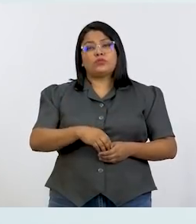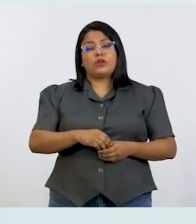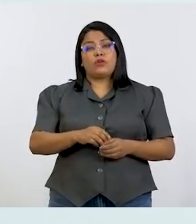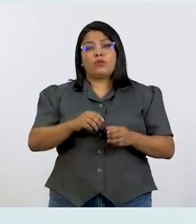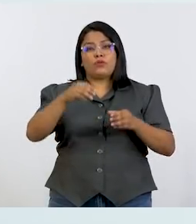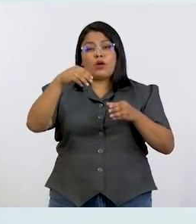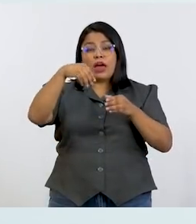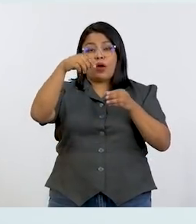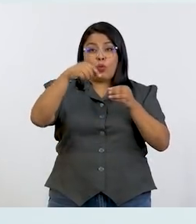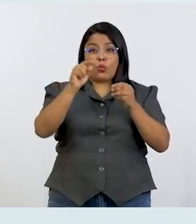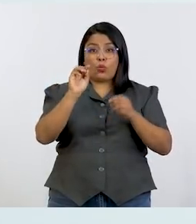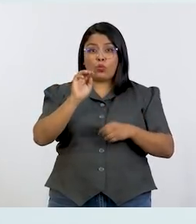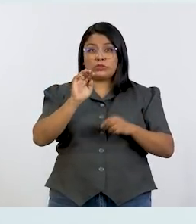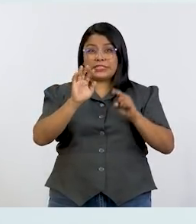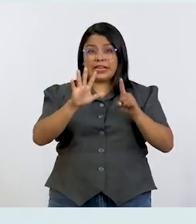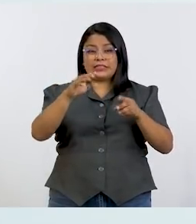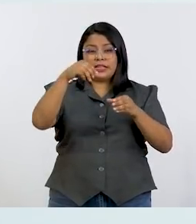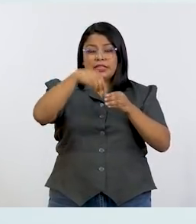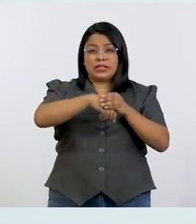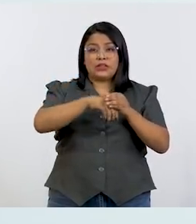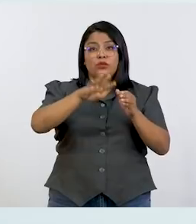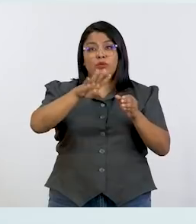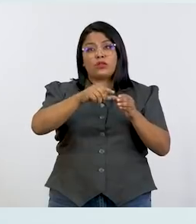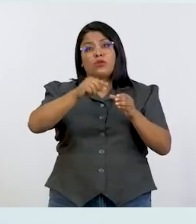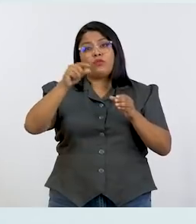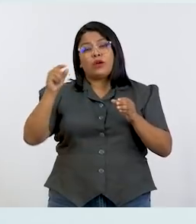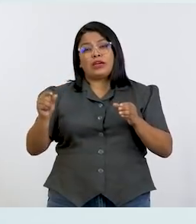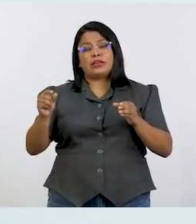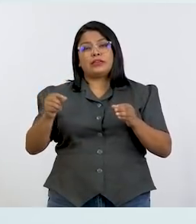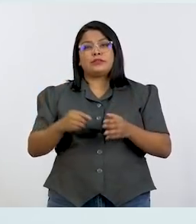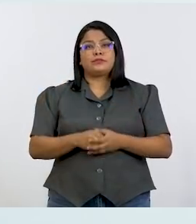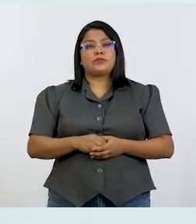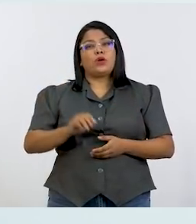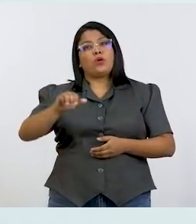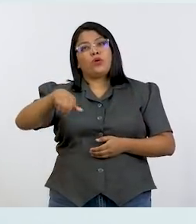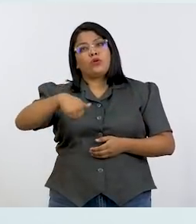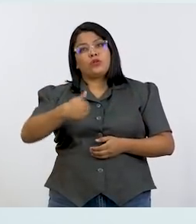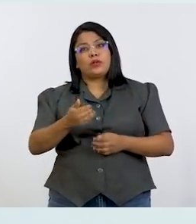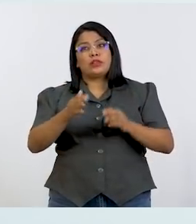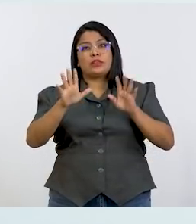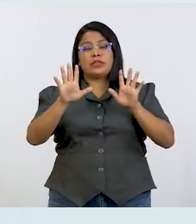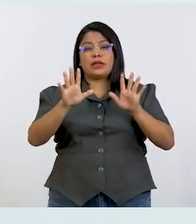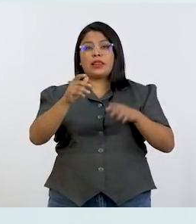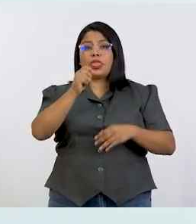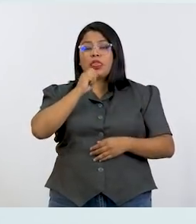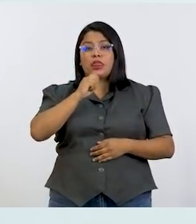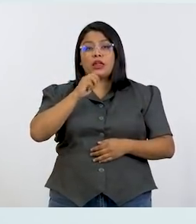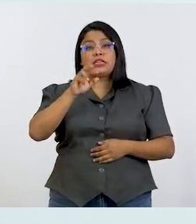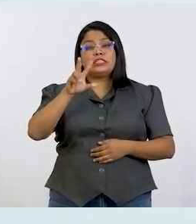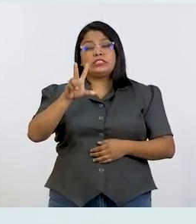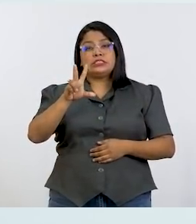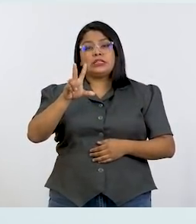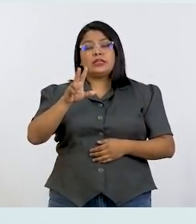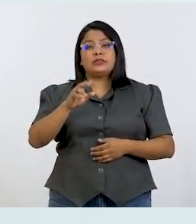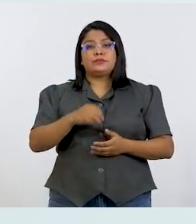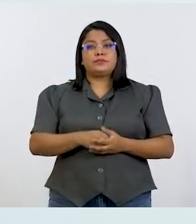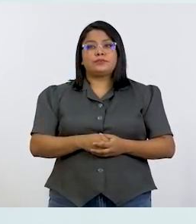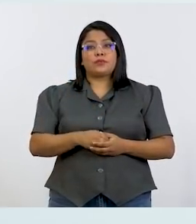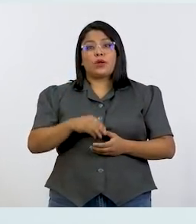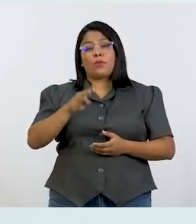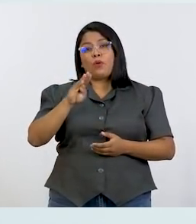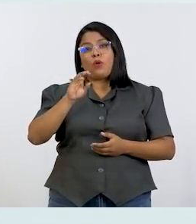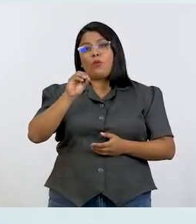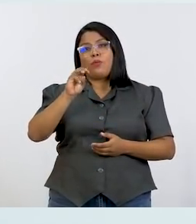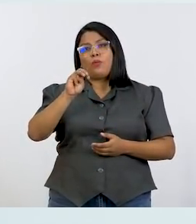¿Cuántas galletas hay dentro de la bolsa? Y la última dice que hay 10 paletas y 3 bombones. ¿Cuántas